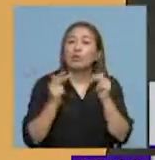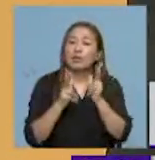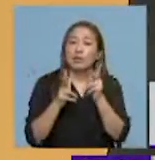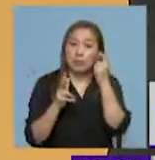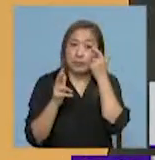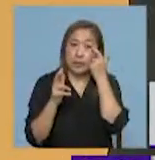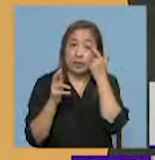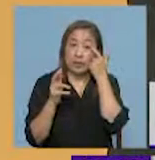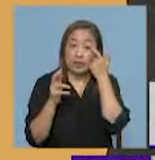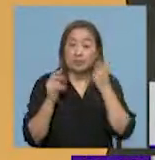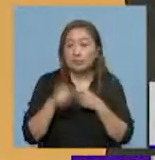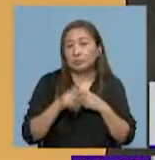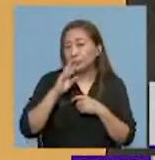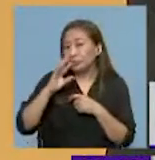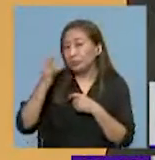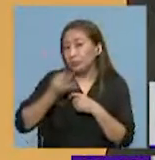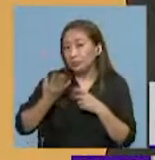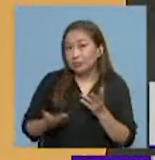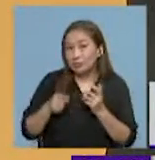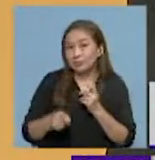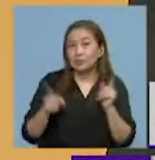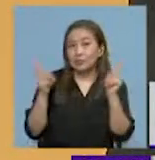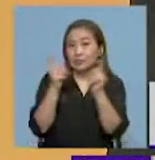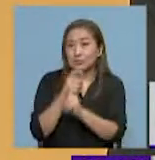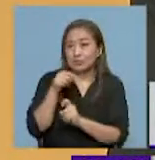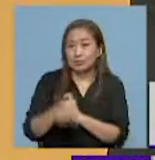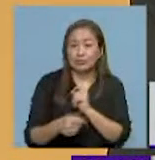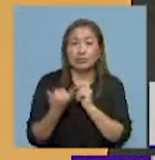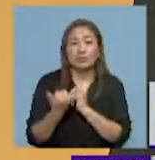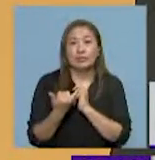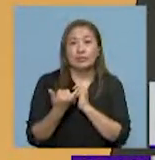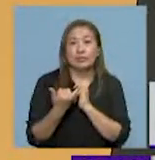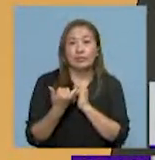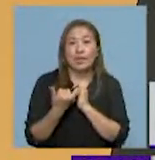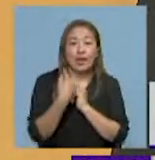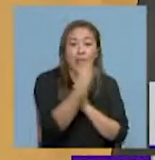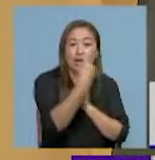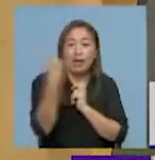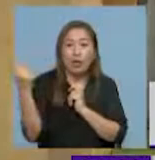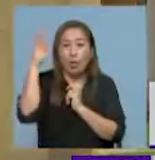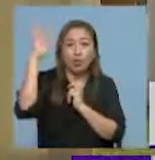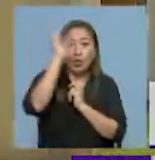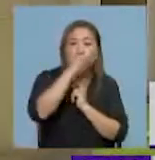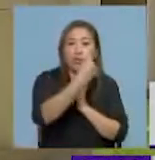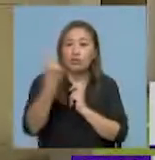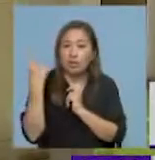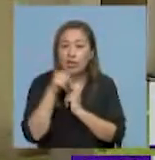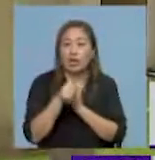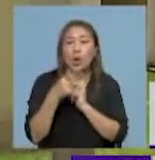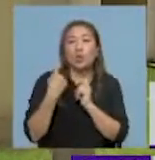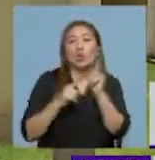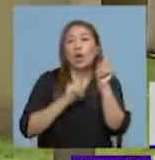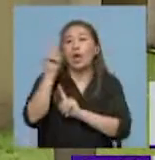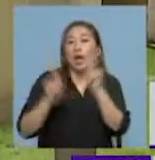no en realidad la polémica se genera desde las posiciones personales pensamientos de cada uno por un lado